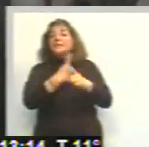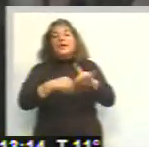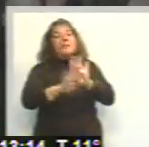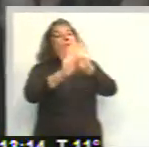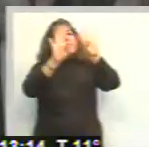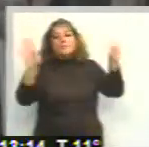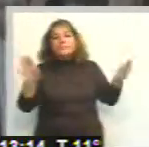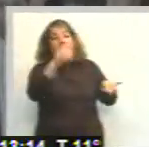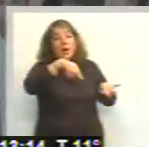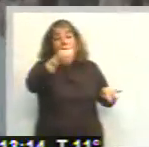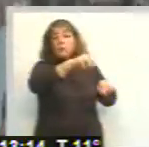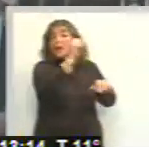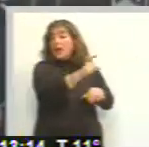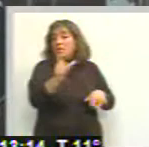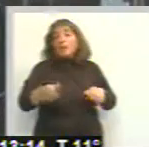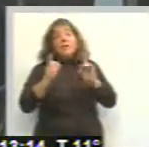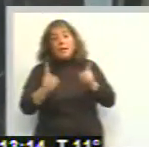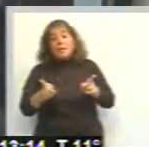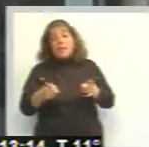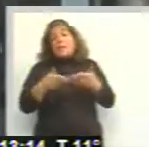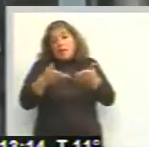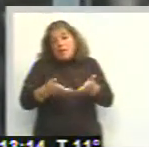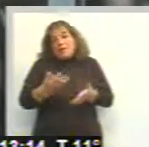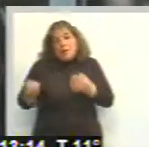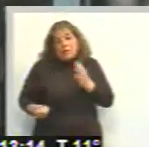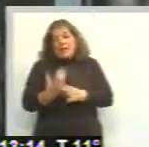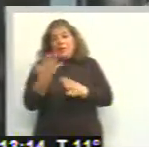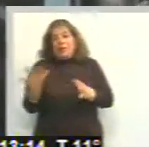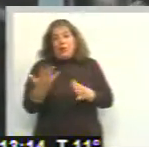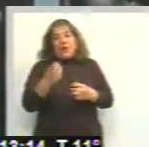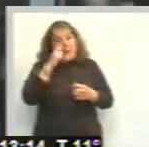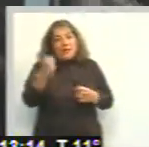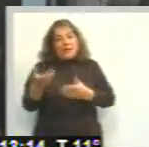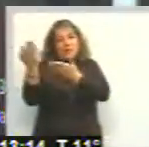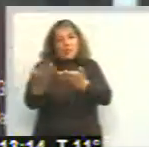ustedes, para el público de Salta, porque para eso estamos y existimos. Así que invitados todos y agradecidas.